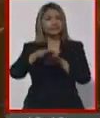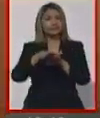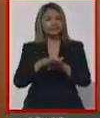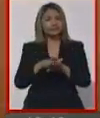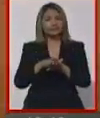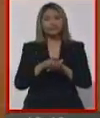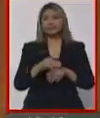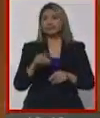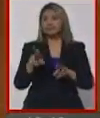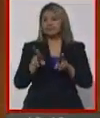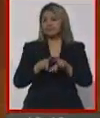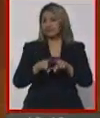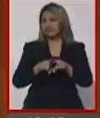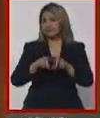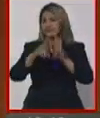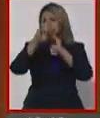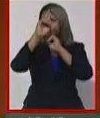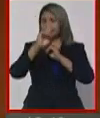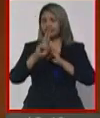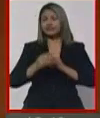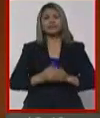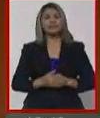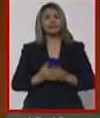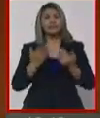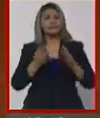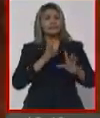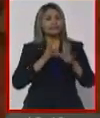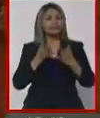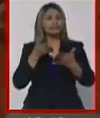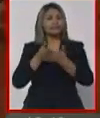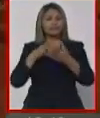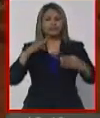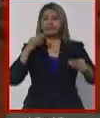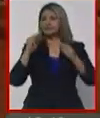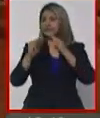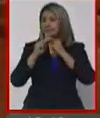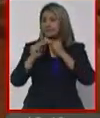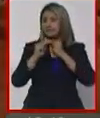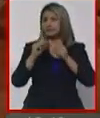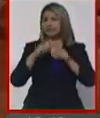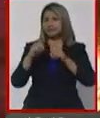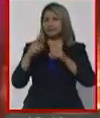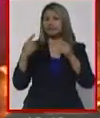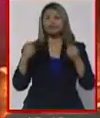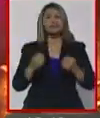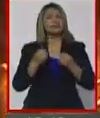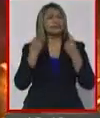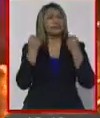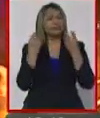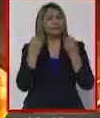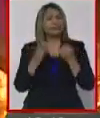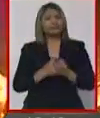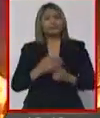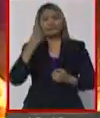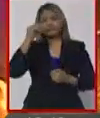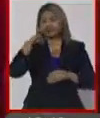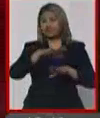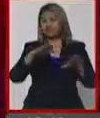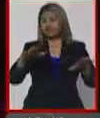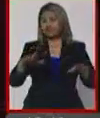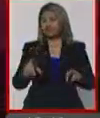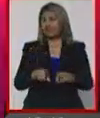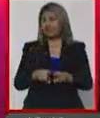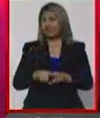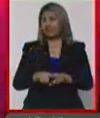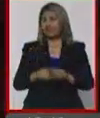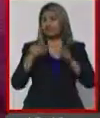rompemuelles y también el respeto, educación, a que haya charlas a los micreros, a los transportistas, porque es el colmo que por ser niños de